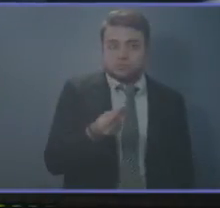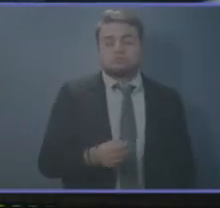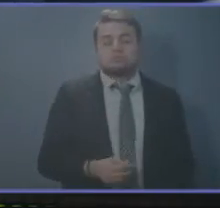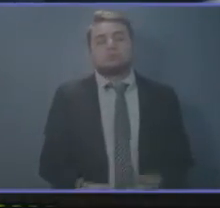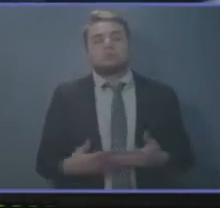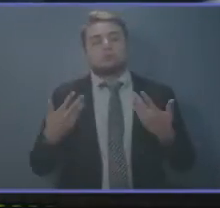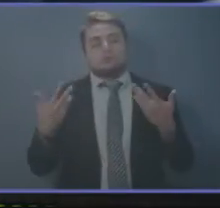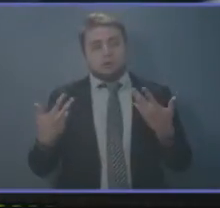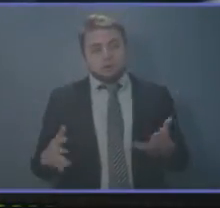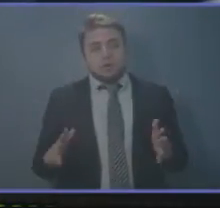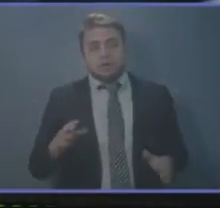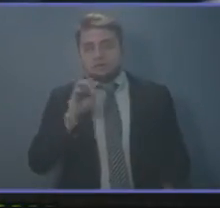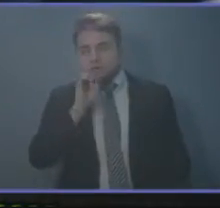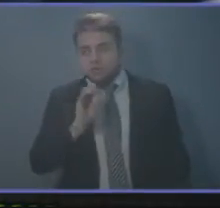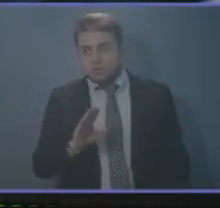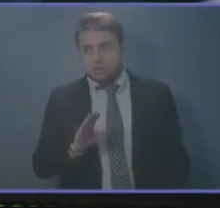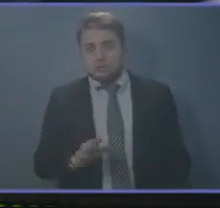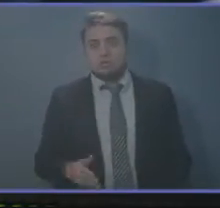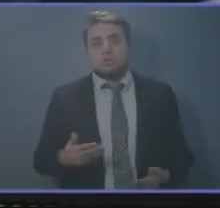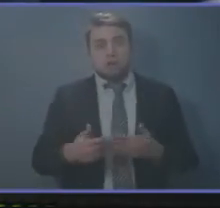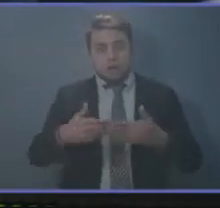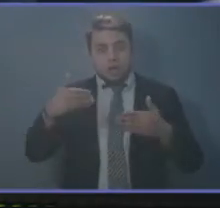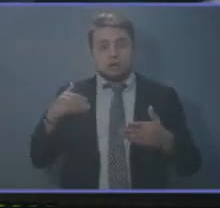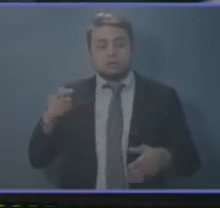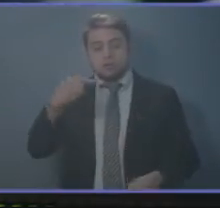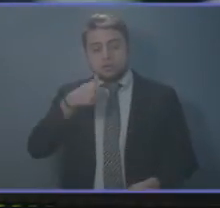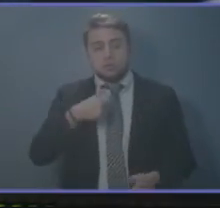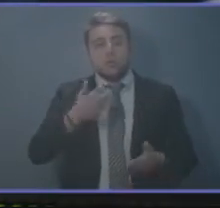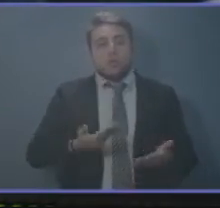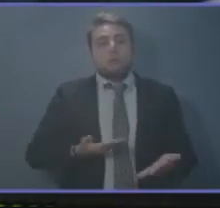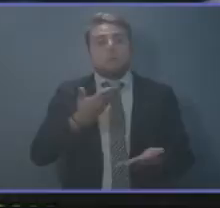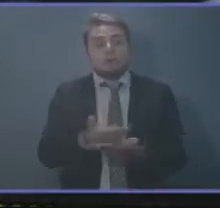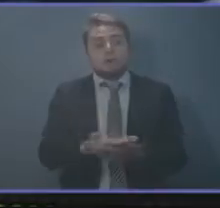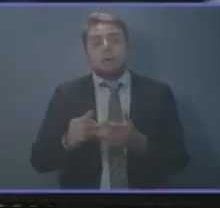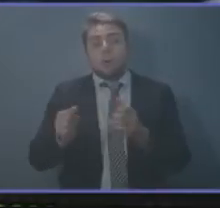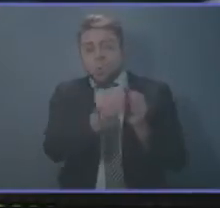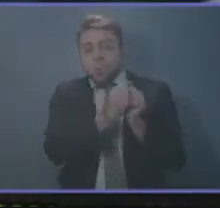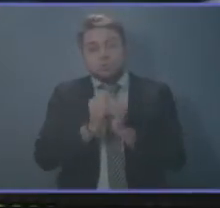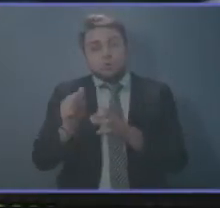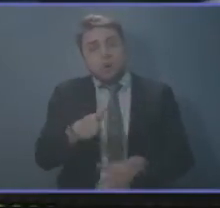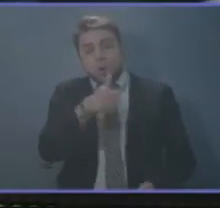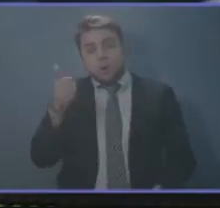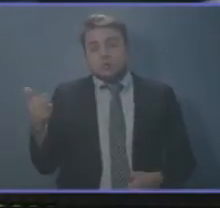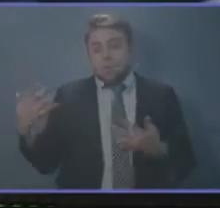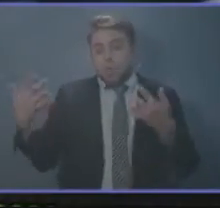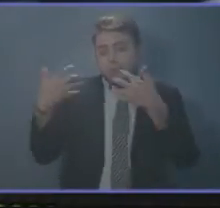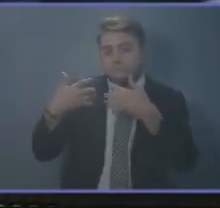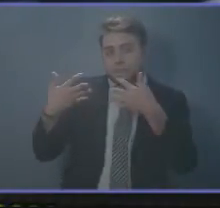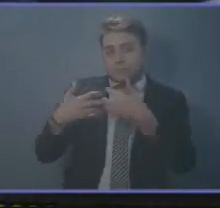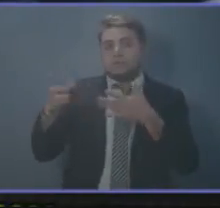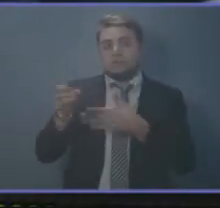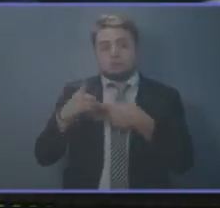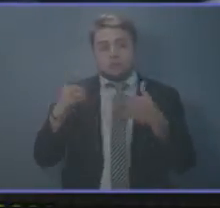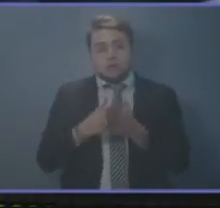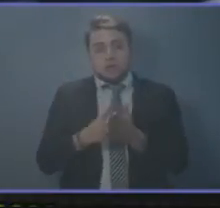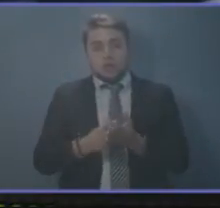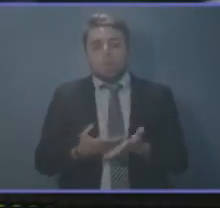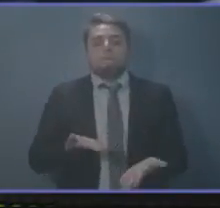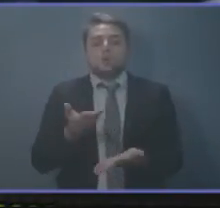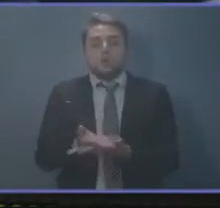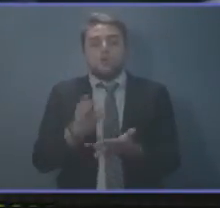dicho eso, recientemente presenté, junto con otros colegas diputados, algunas propuestas de reformas